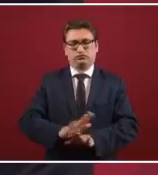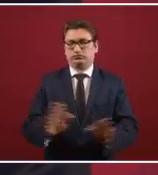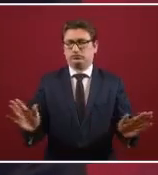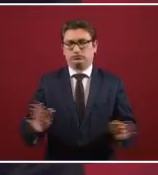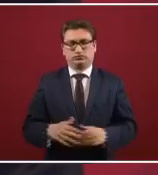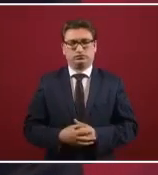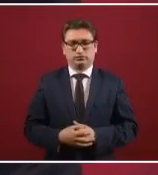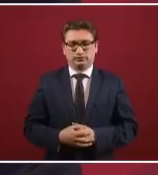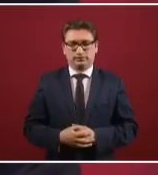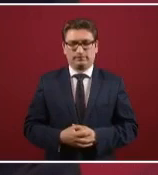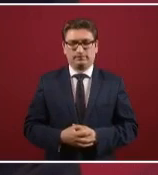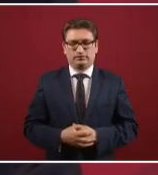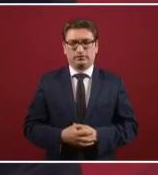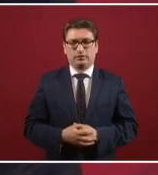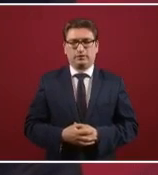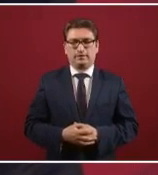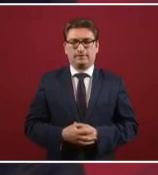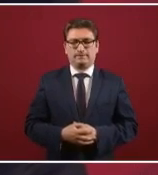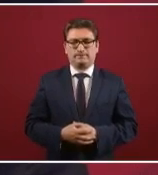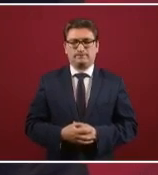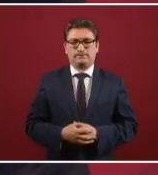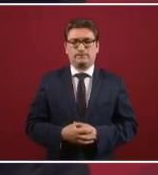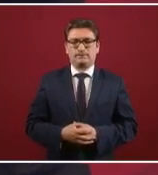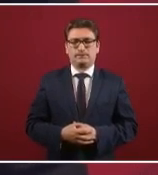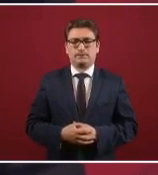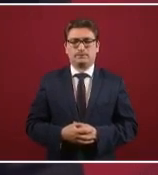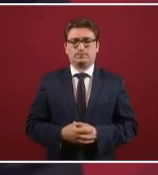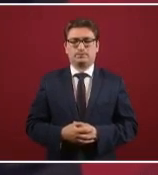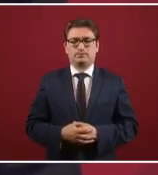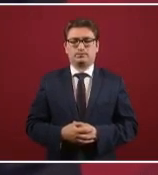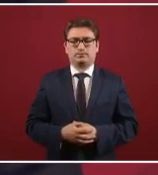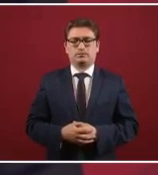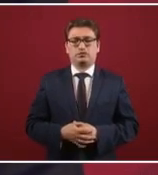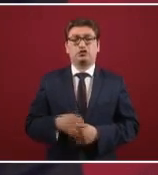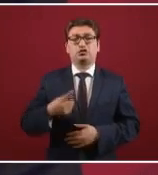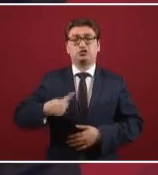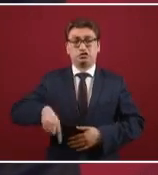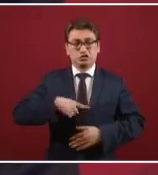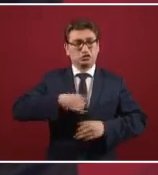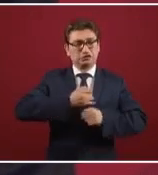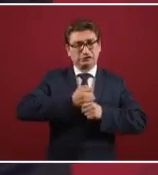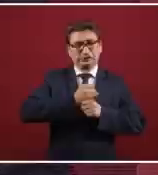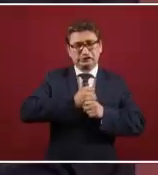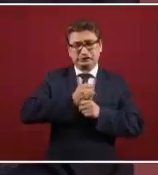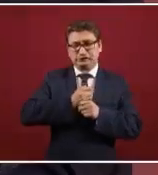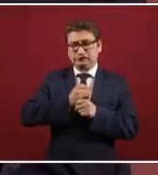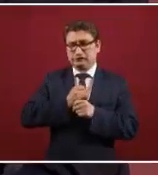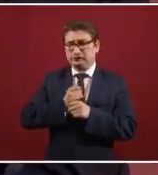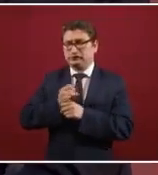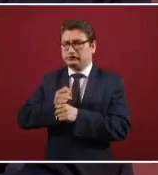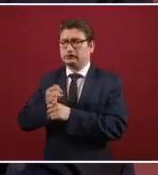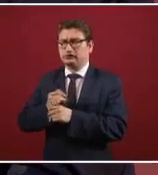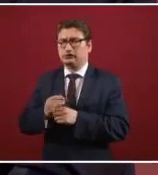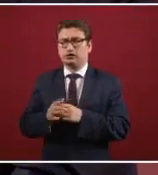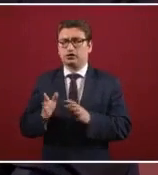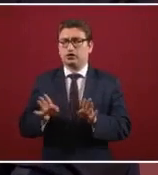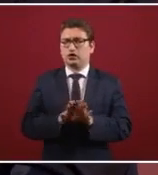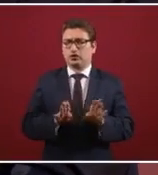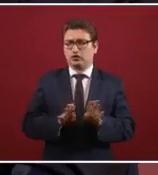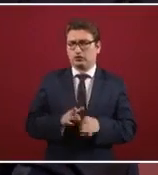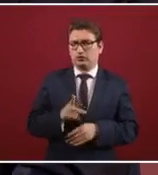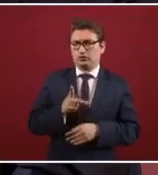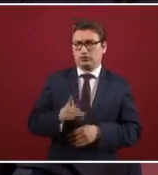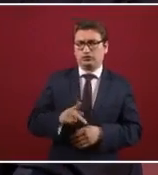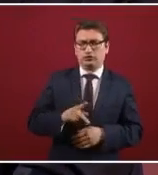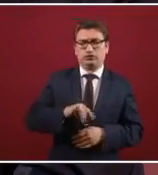además no podríamos y estar indagando como ejerció el poder judicial